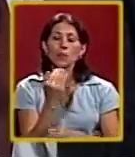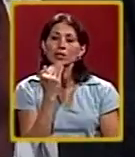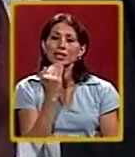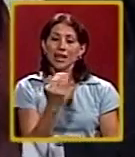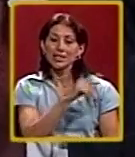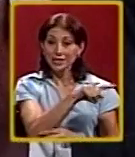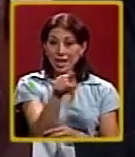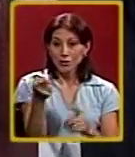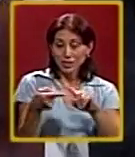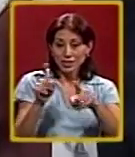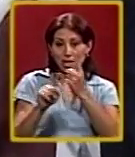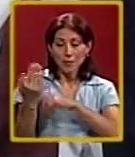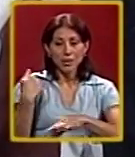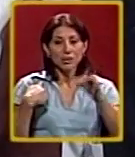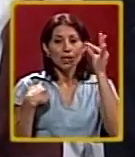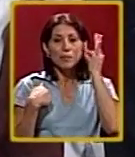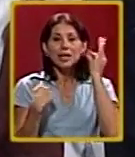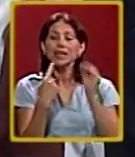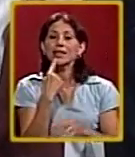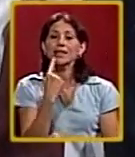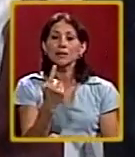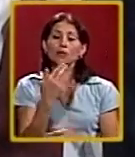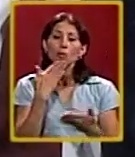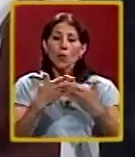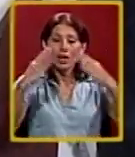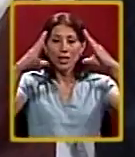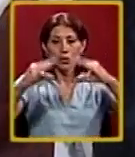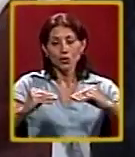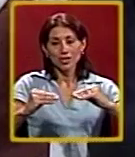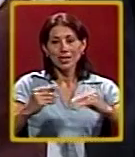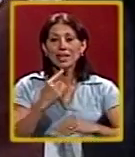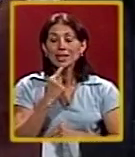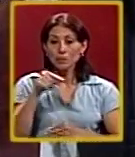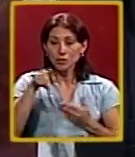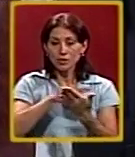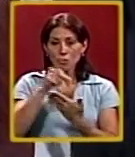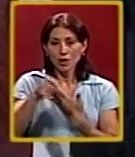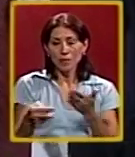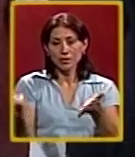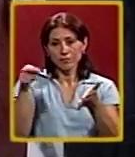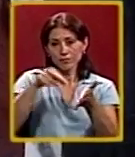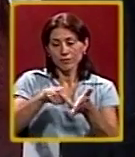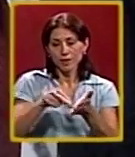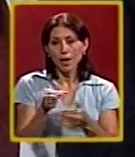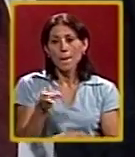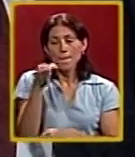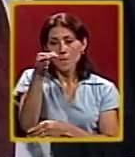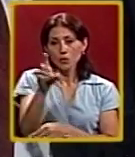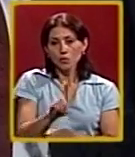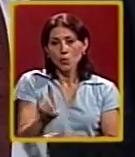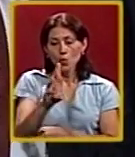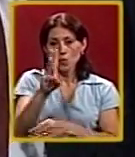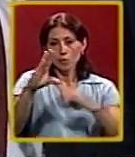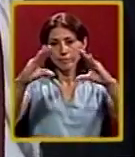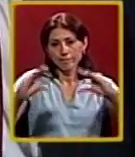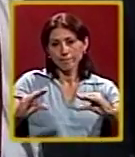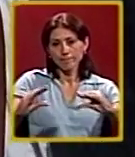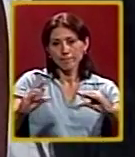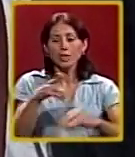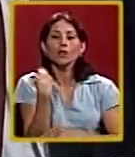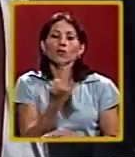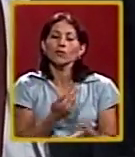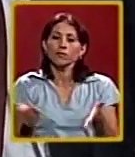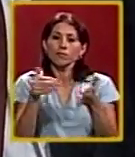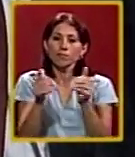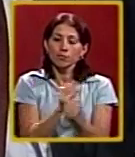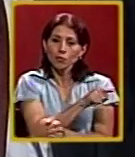amigas y amigos. Ustedes. Les decimos buenas noches, les decimos que el programa se repite el próximo domingo a las 6 de la tarde y estaremos de